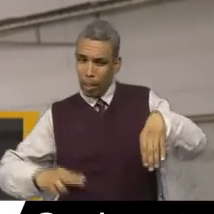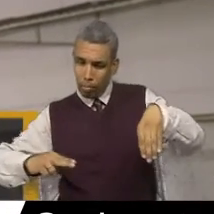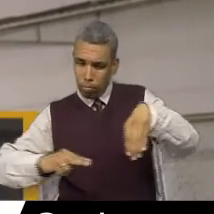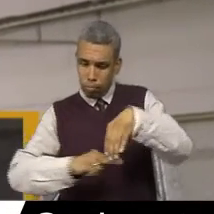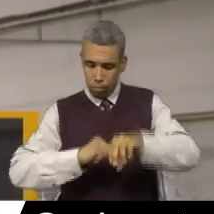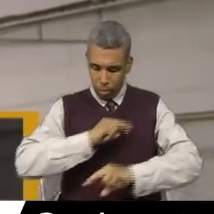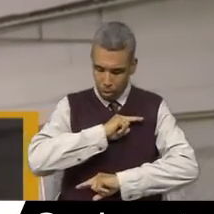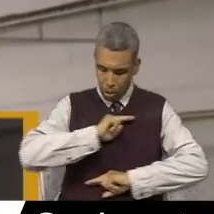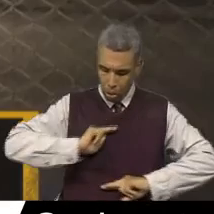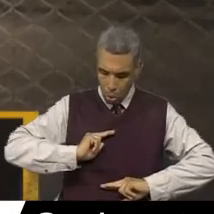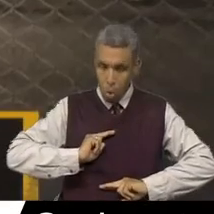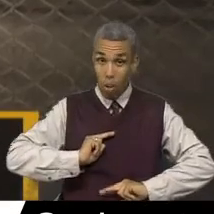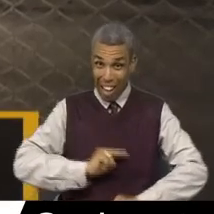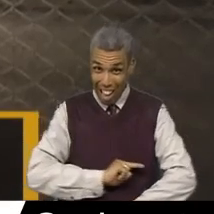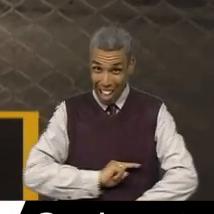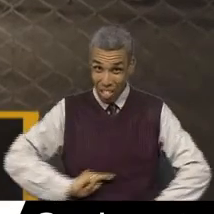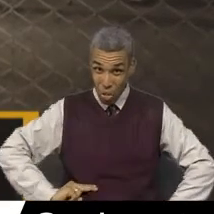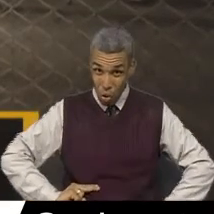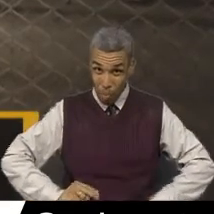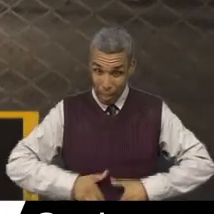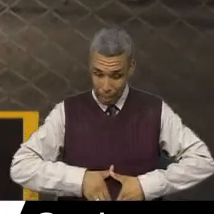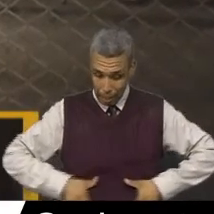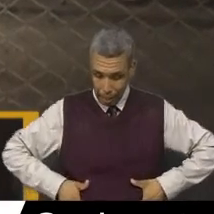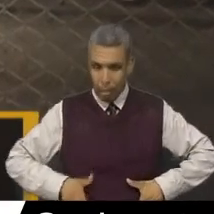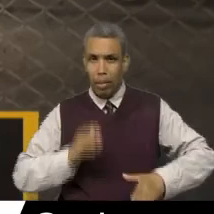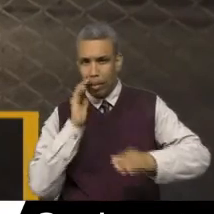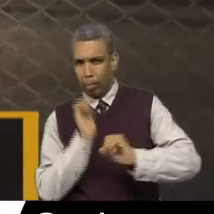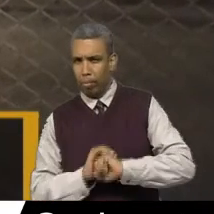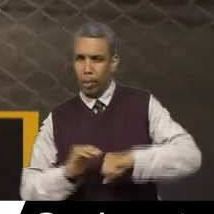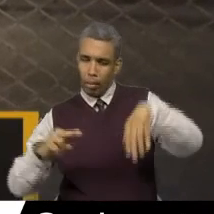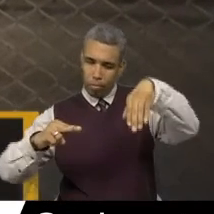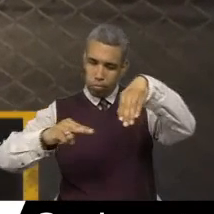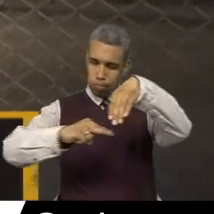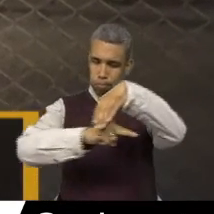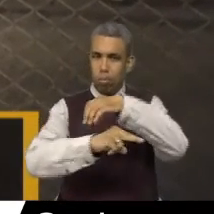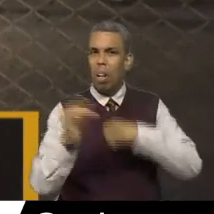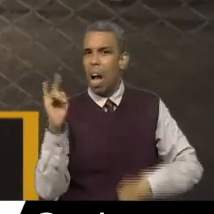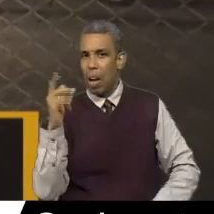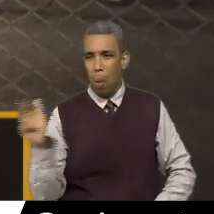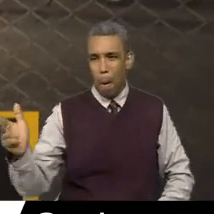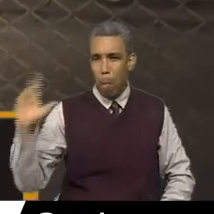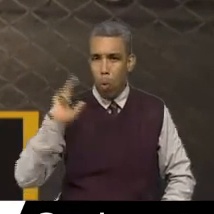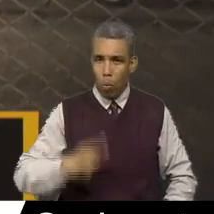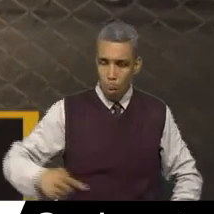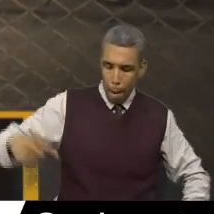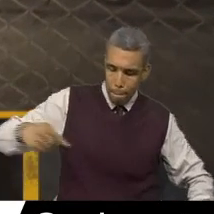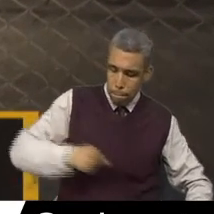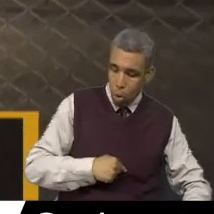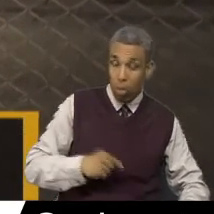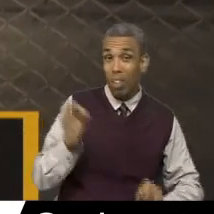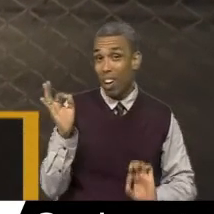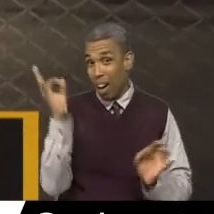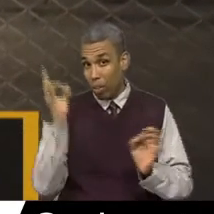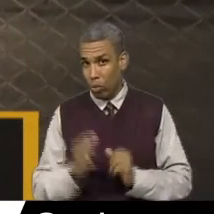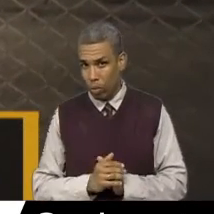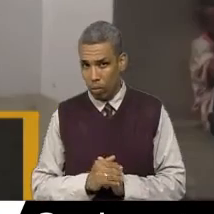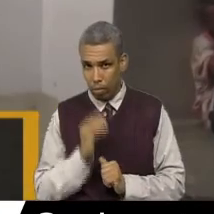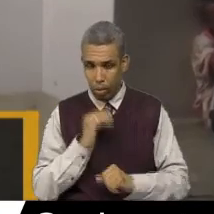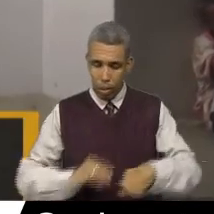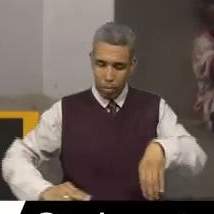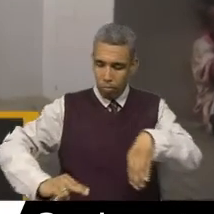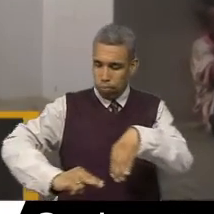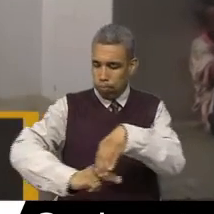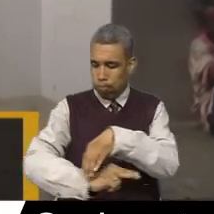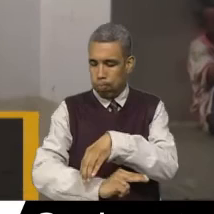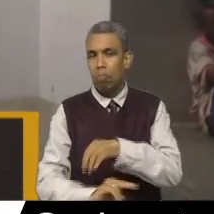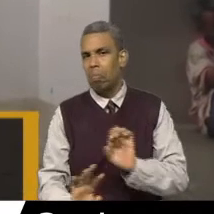abdomen para mirar que la bala no haya comprometido nada y se define si pasa a cirugía o se le da salida. Si él